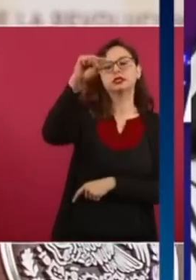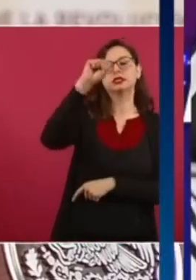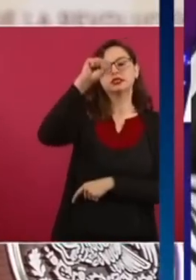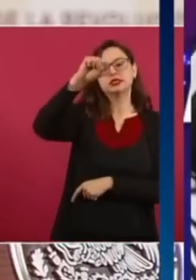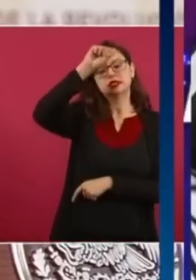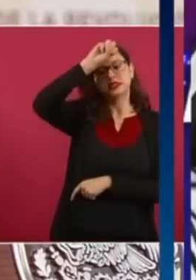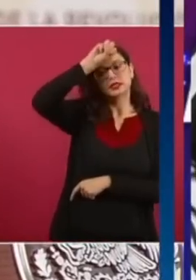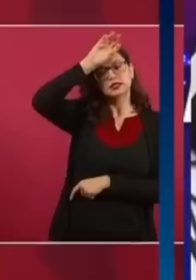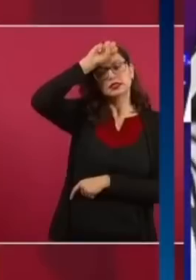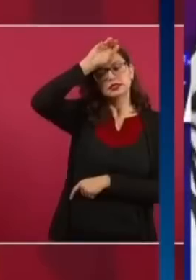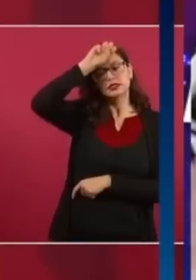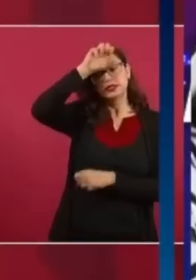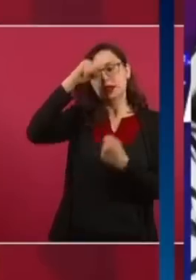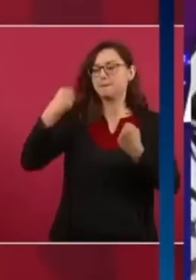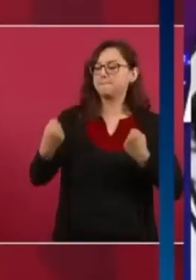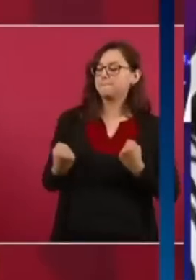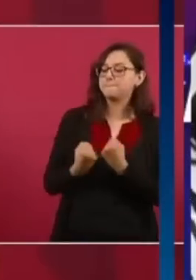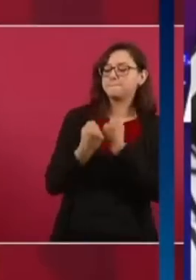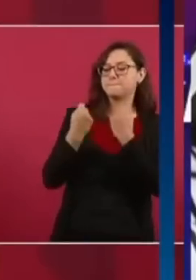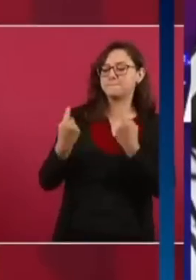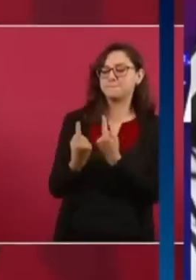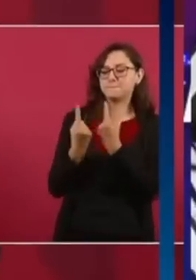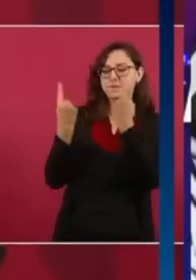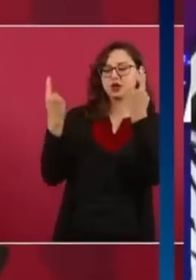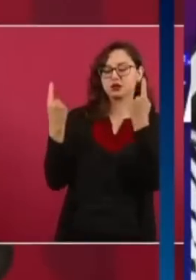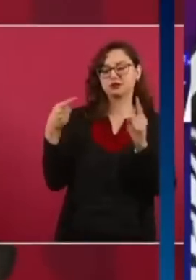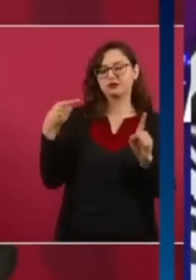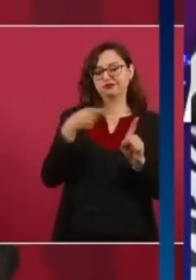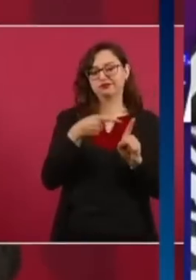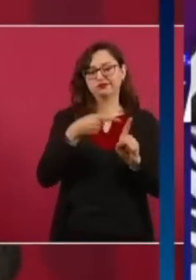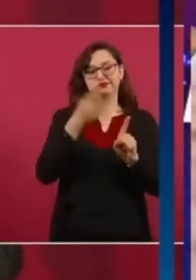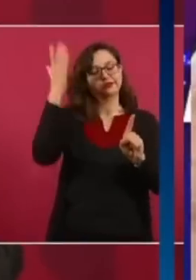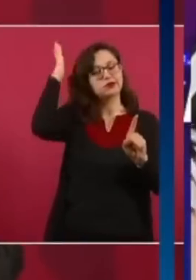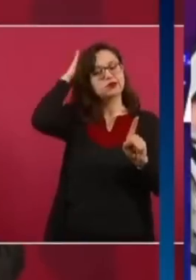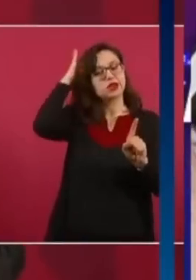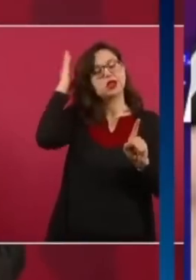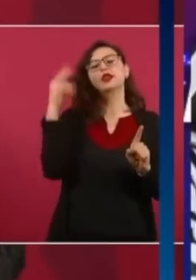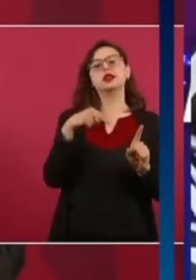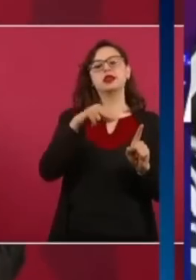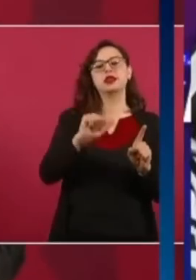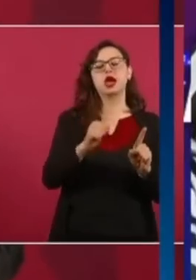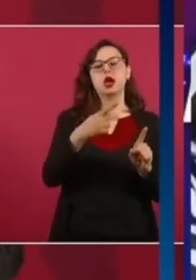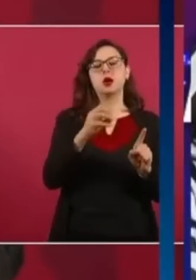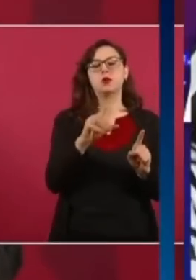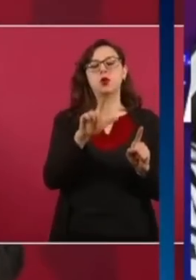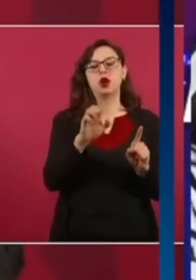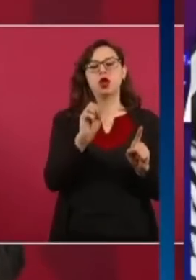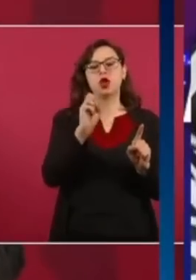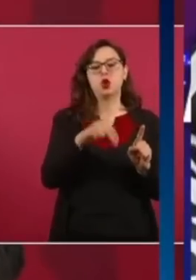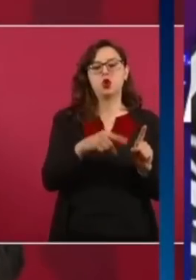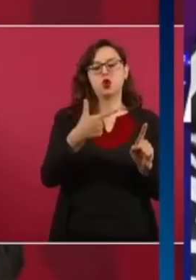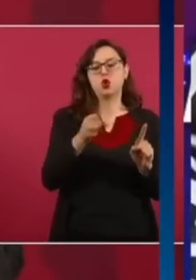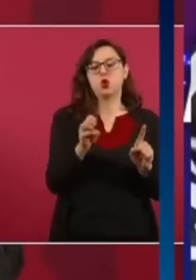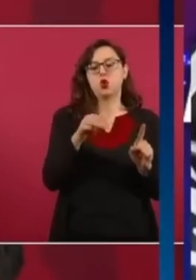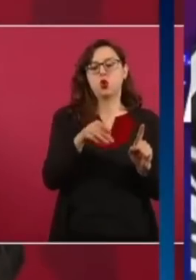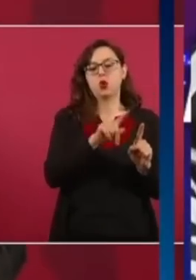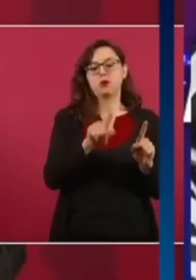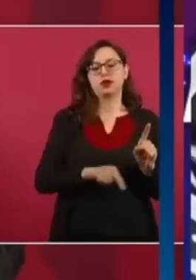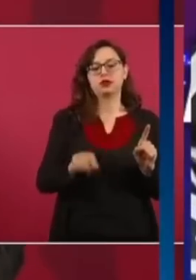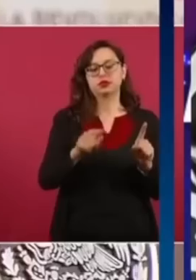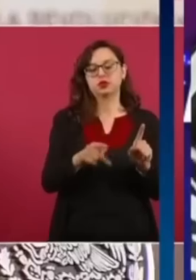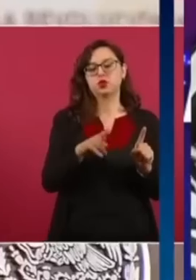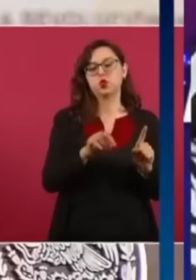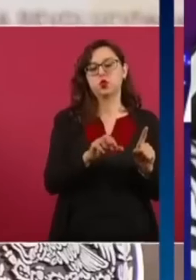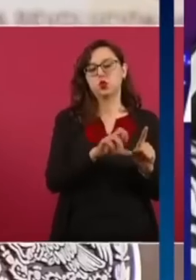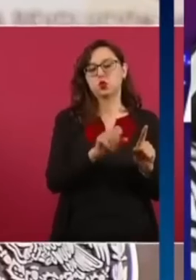las nos deja mi querida familia hasta la próxima broma del primer comentario de verdad deja de estar pagando